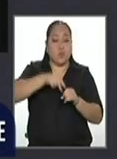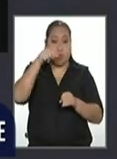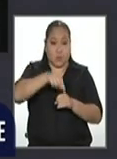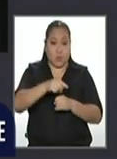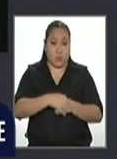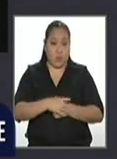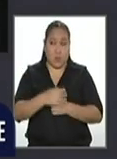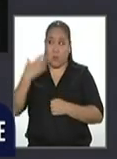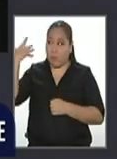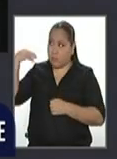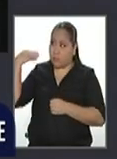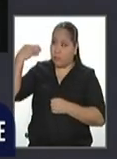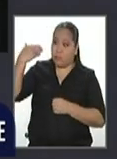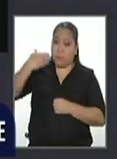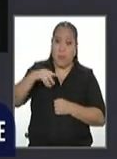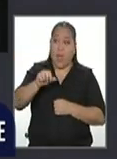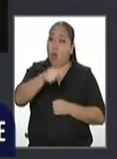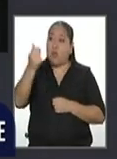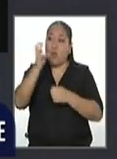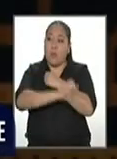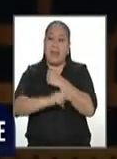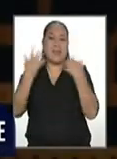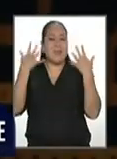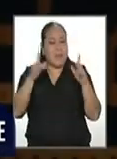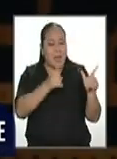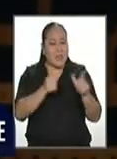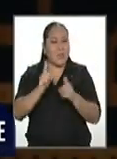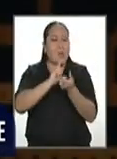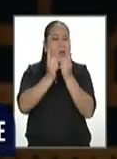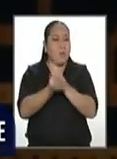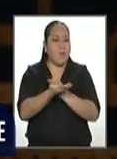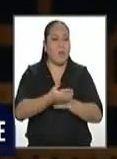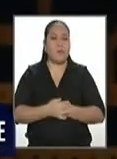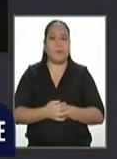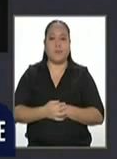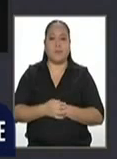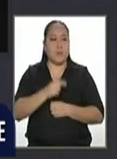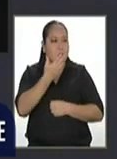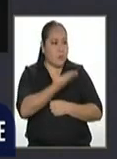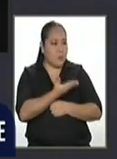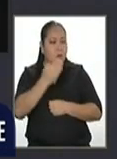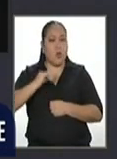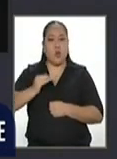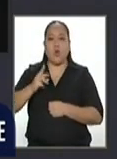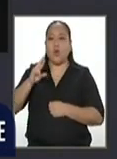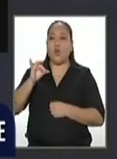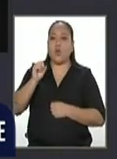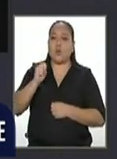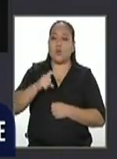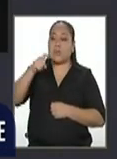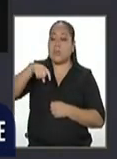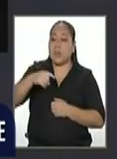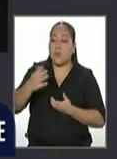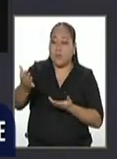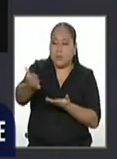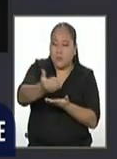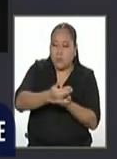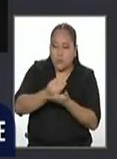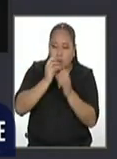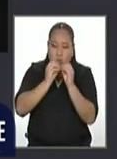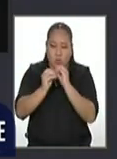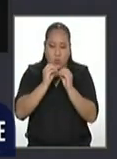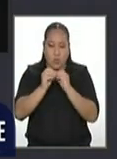fósiles, como lo han hecho otros países. Señora Rosas. Tenemos que rescatar